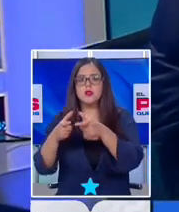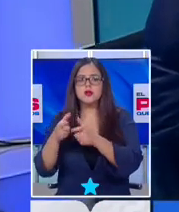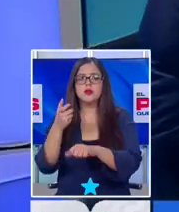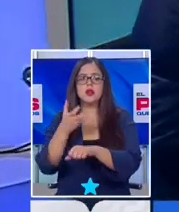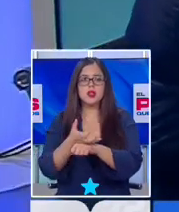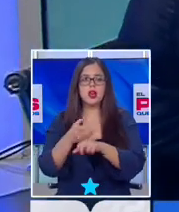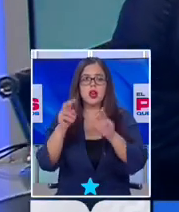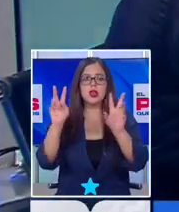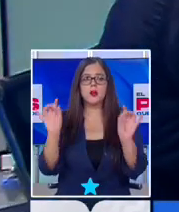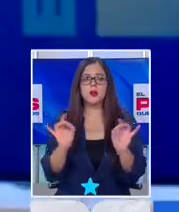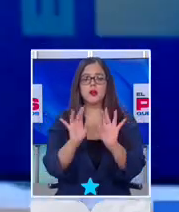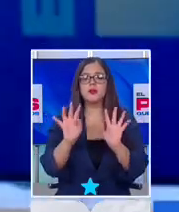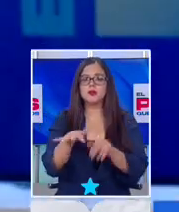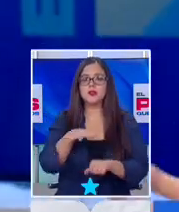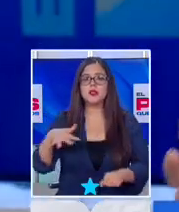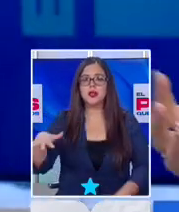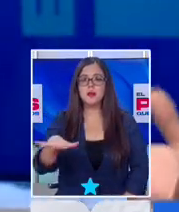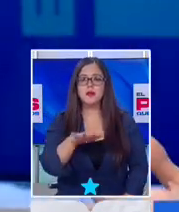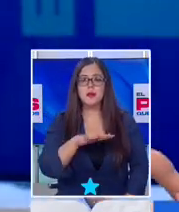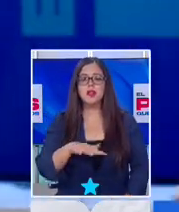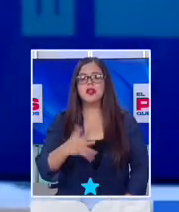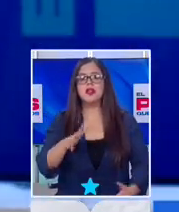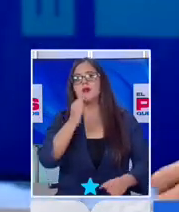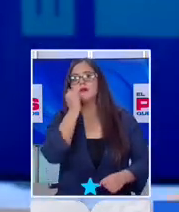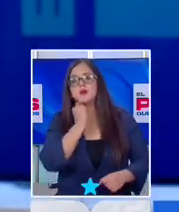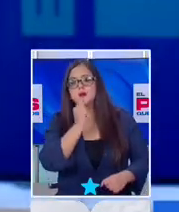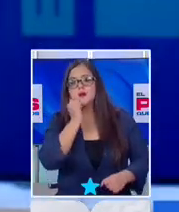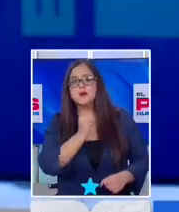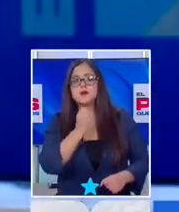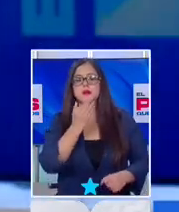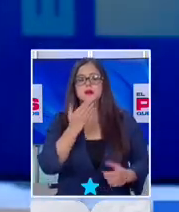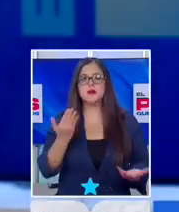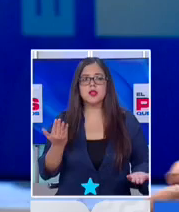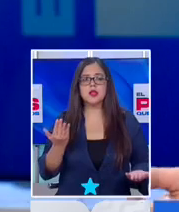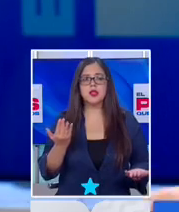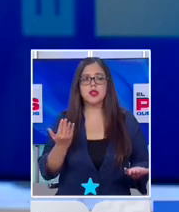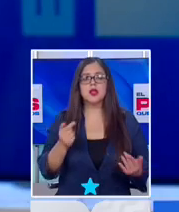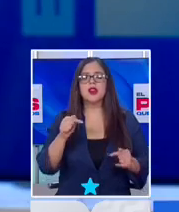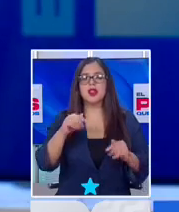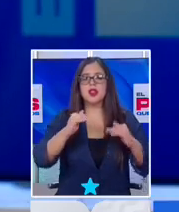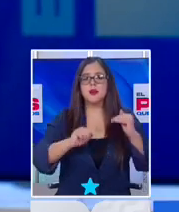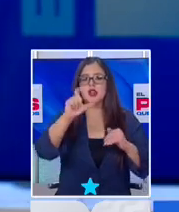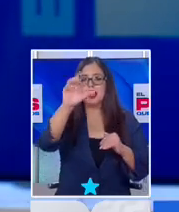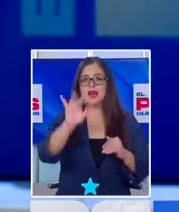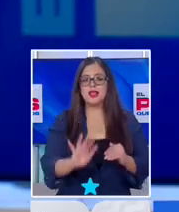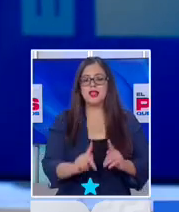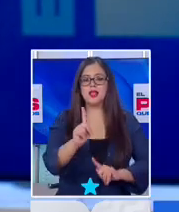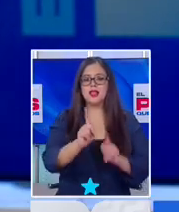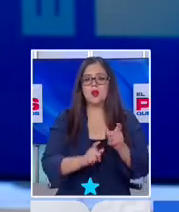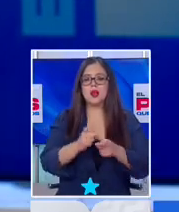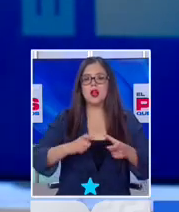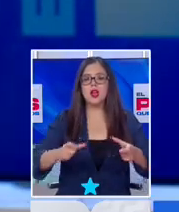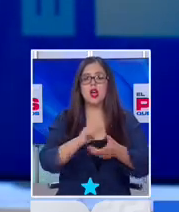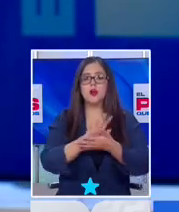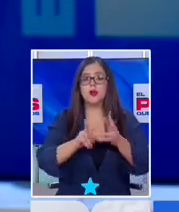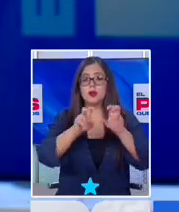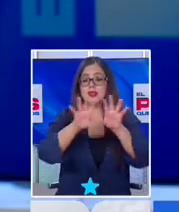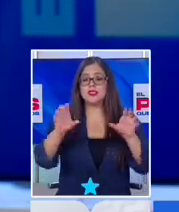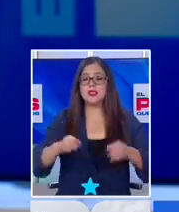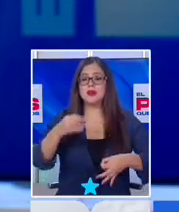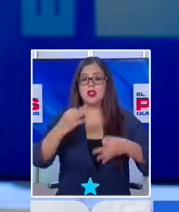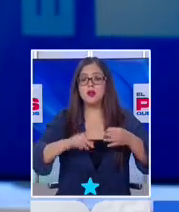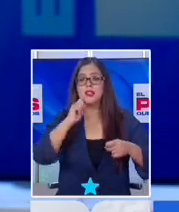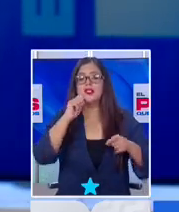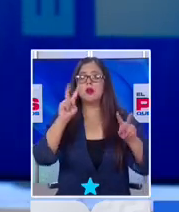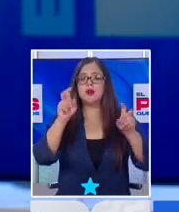instaurado quizás un ambiente más fraterno y yo creo también tiene tiene que ver con las características de ciertas comisiones por ejemplo la del sistema de justicia una